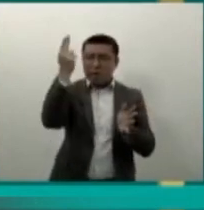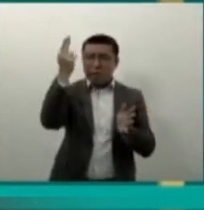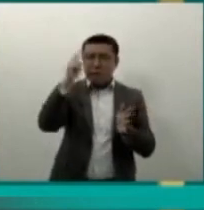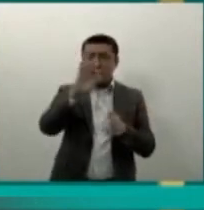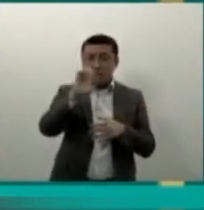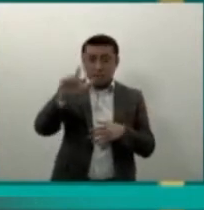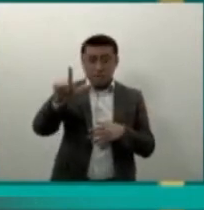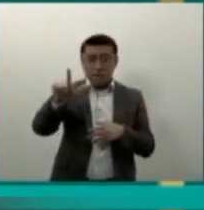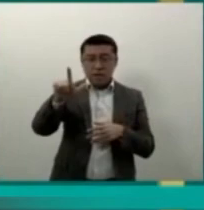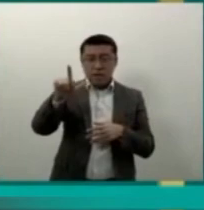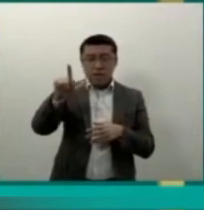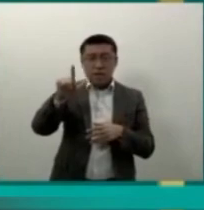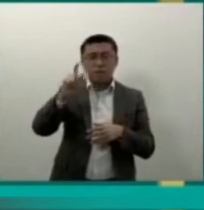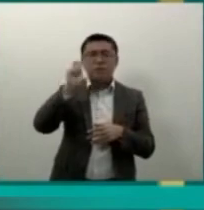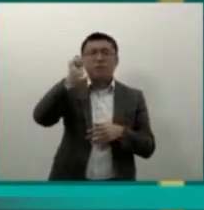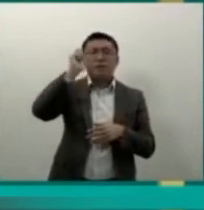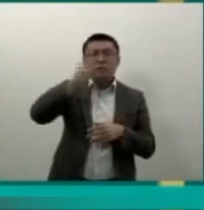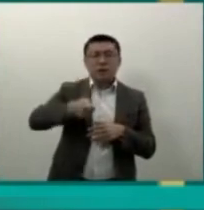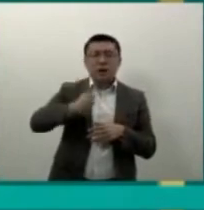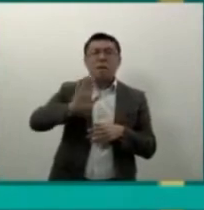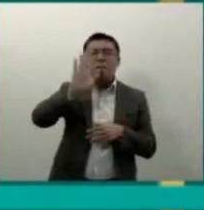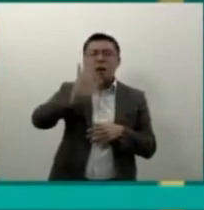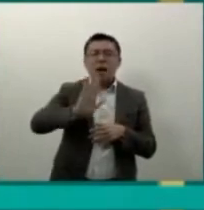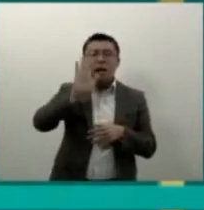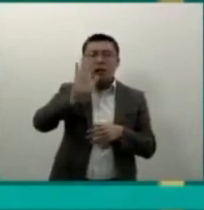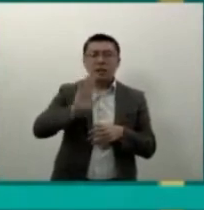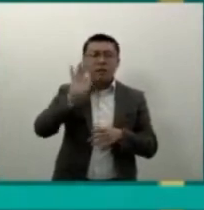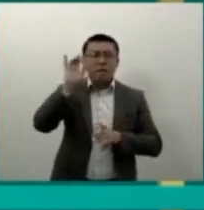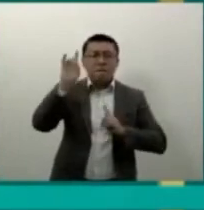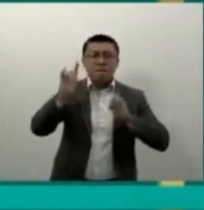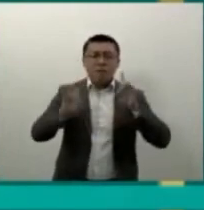la FIL, antes que todo, es una feria de la universalidad".